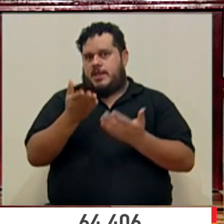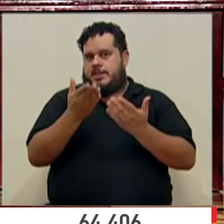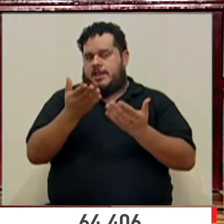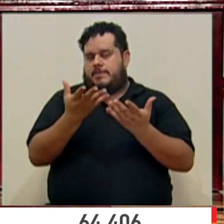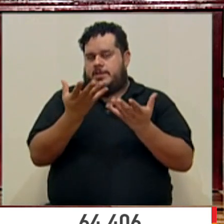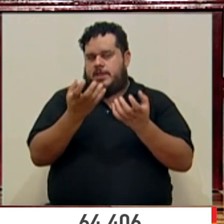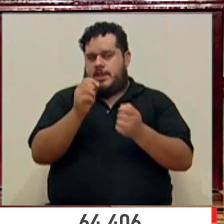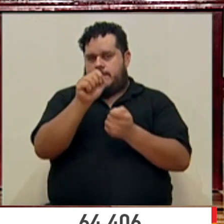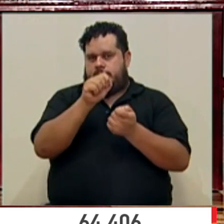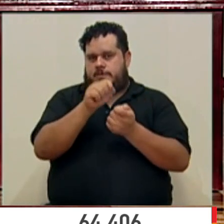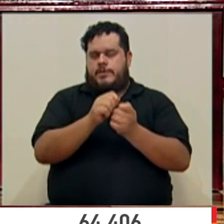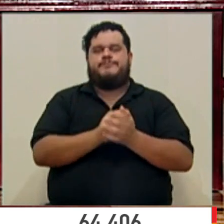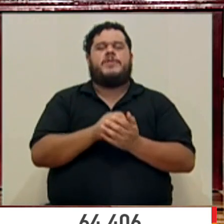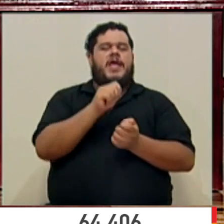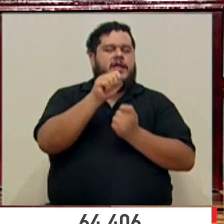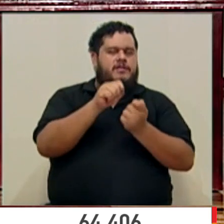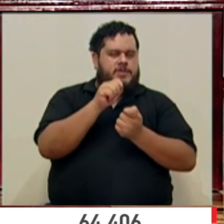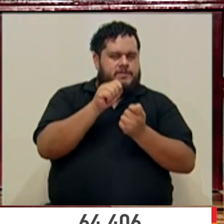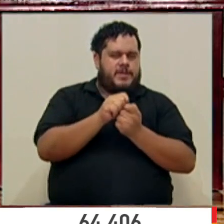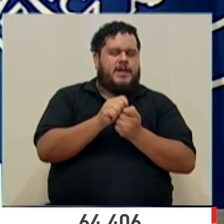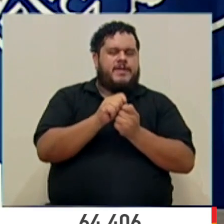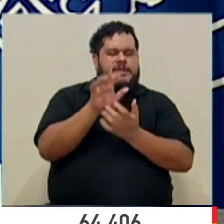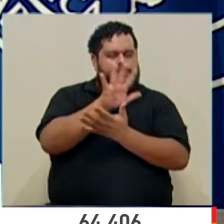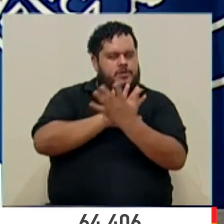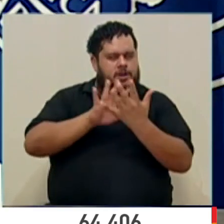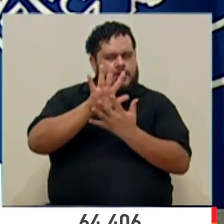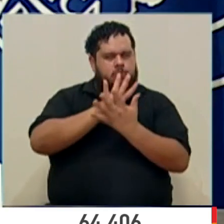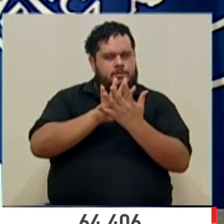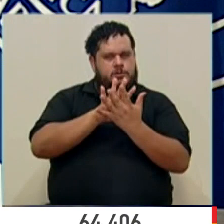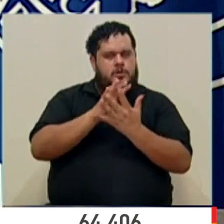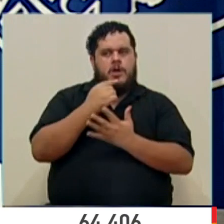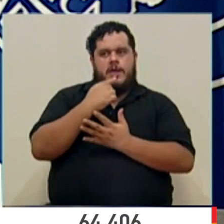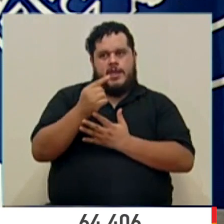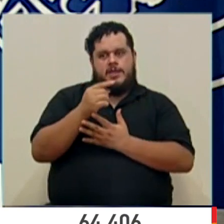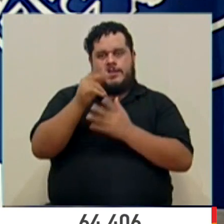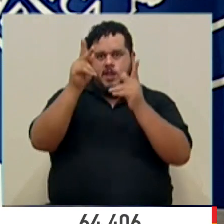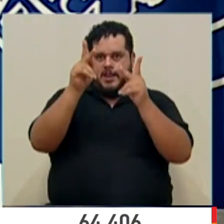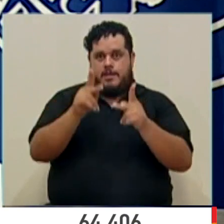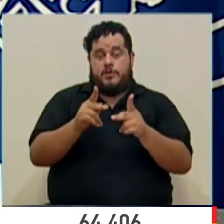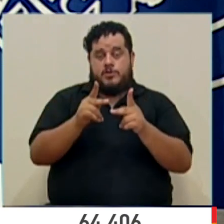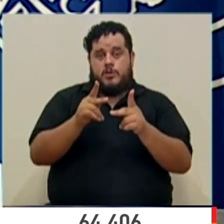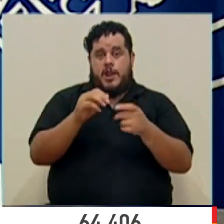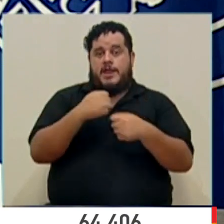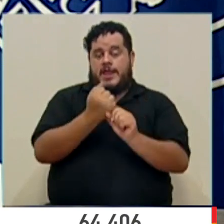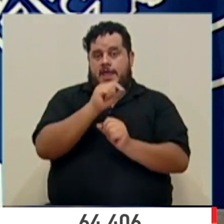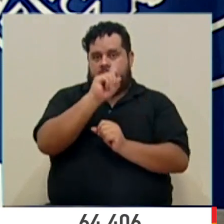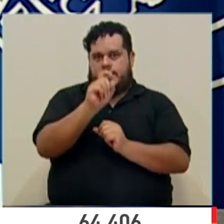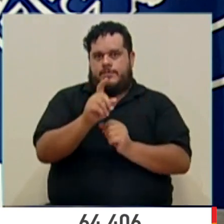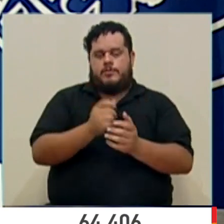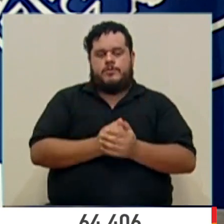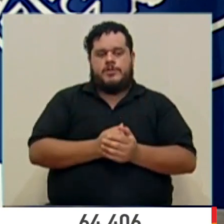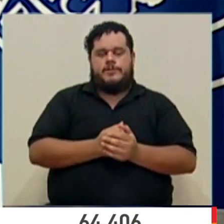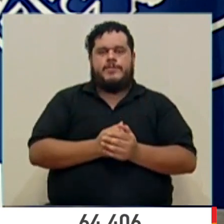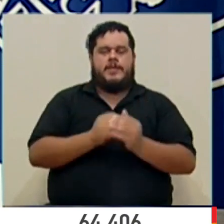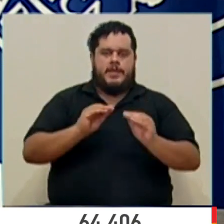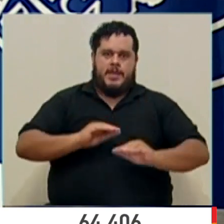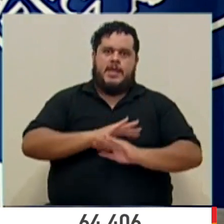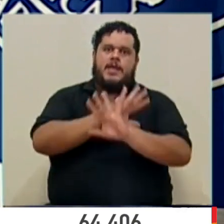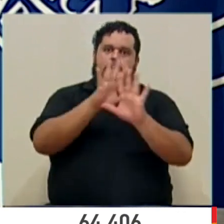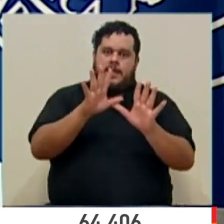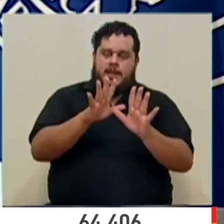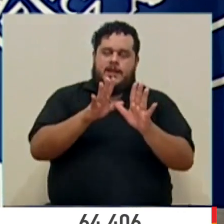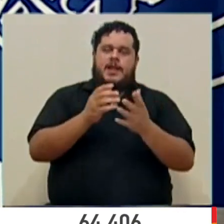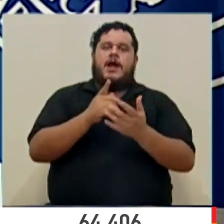Sí, muy específicamente por la confusión que comenta la persona que hace la pregunta. Por supuesto